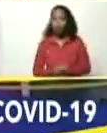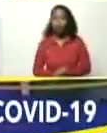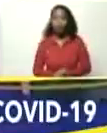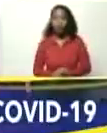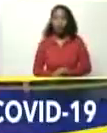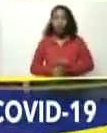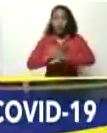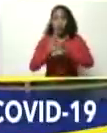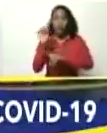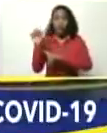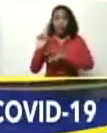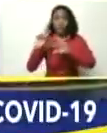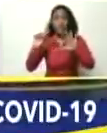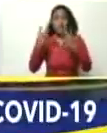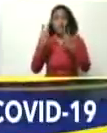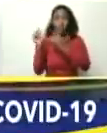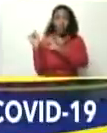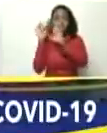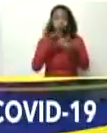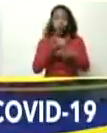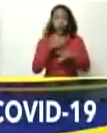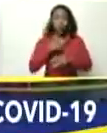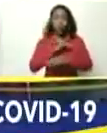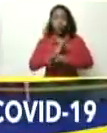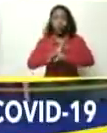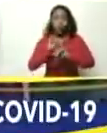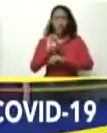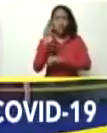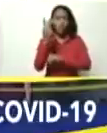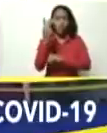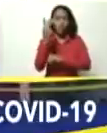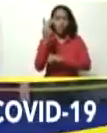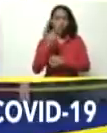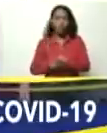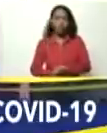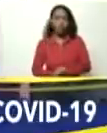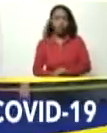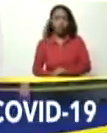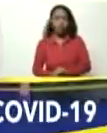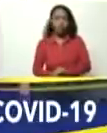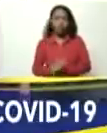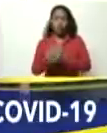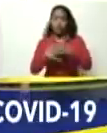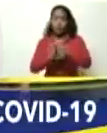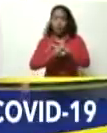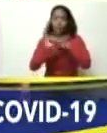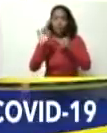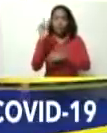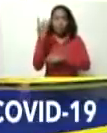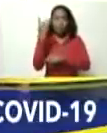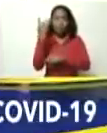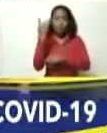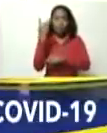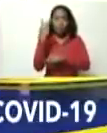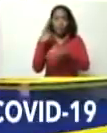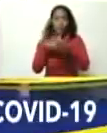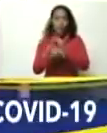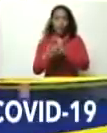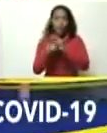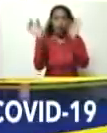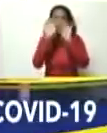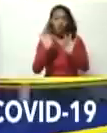Ya van por la 6ta ola. Nosotros salimos de la 2nda ola. Salimos de la 2nda ola. Y entramos en una